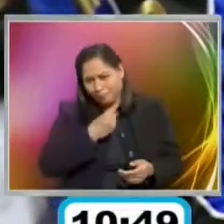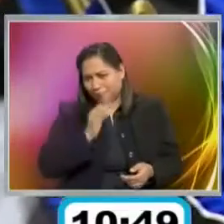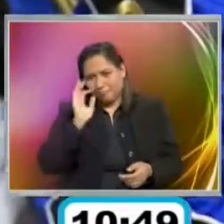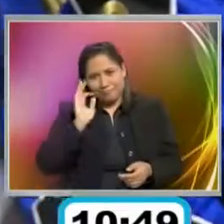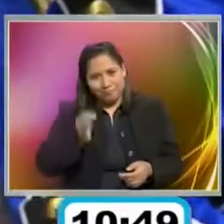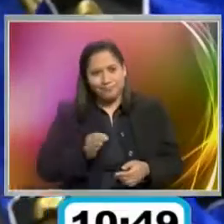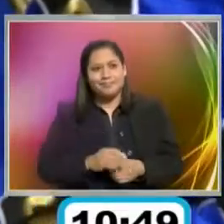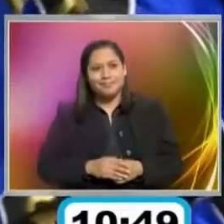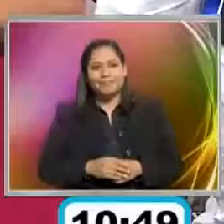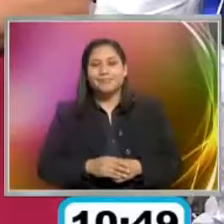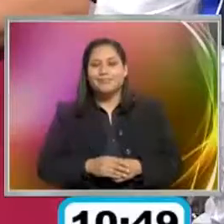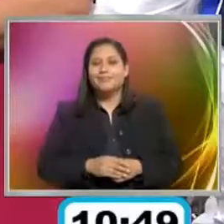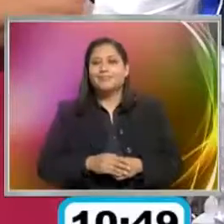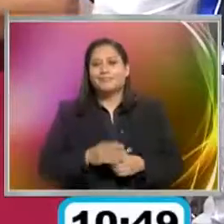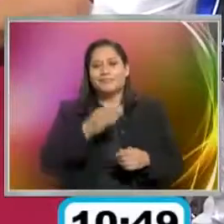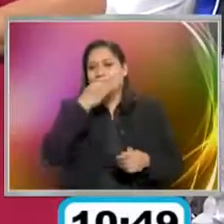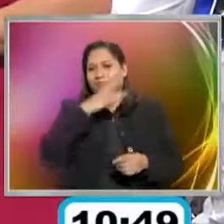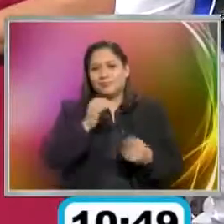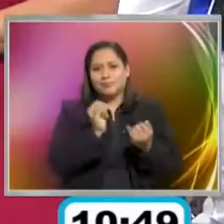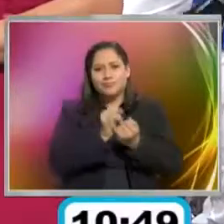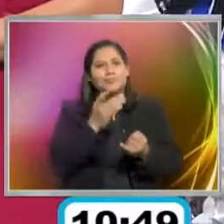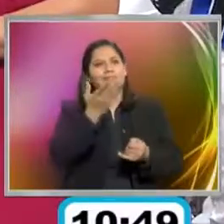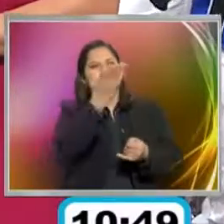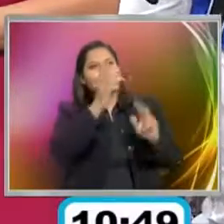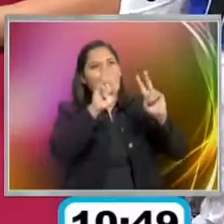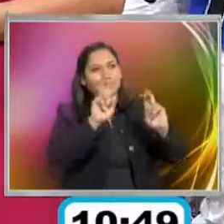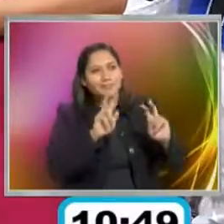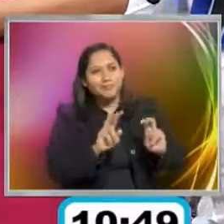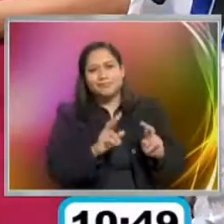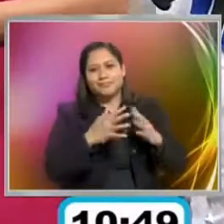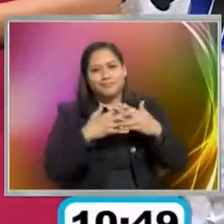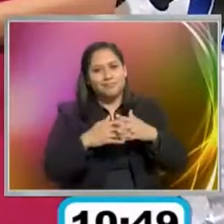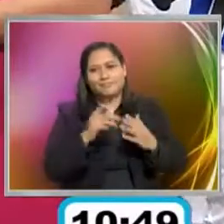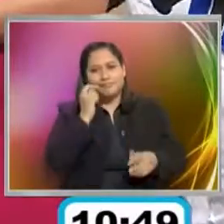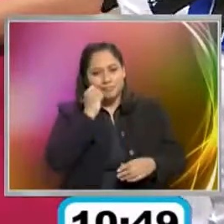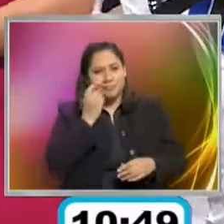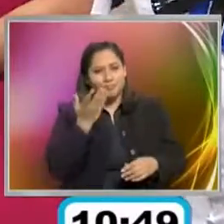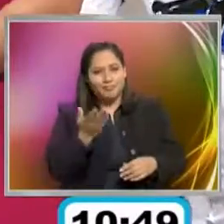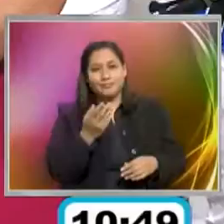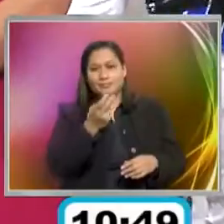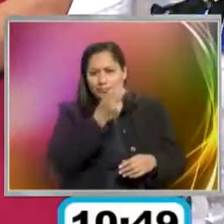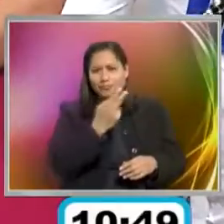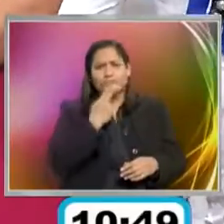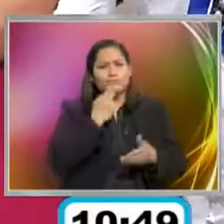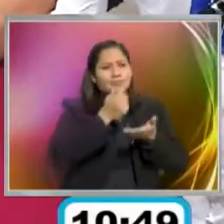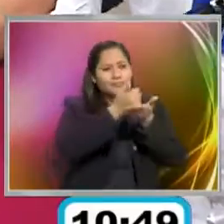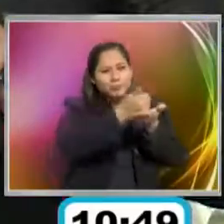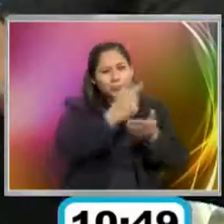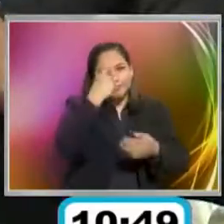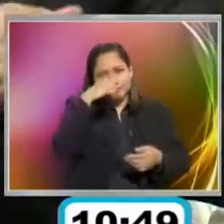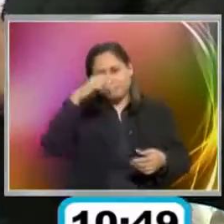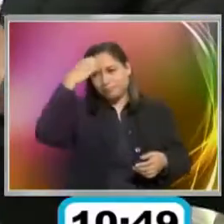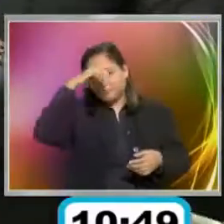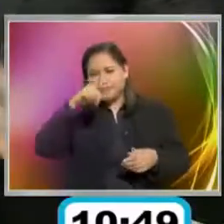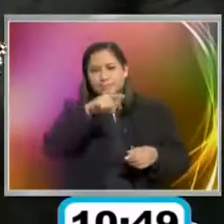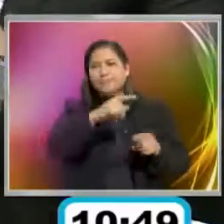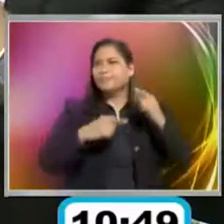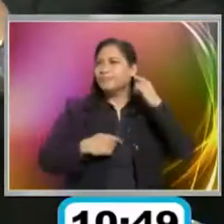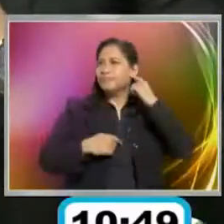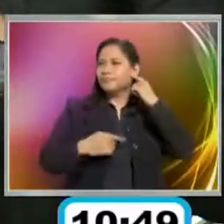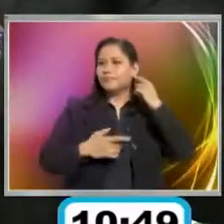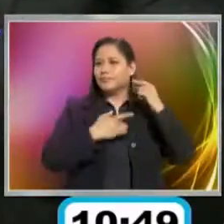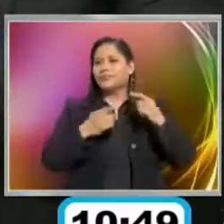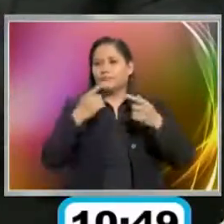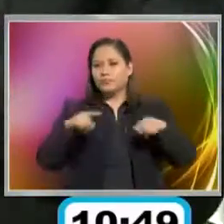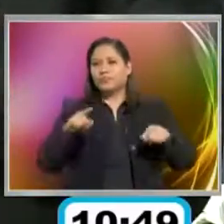De todo, hay que, como en las fiestas, ¿no? Que te piden de todo. y de todo. Sí. Bueno, eso también te sirve a ti para, pues, ya identificar por Agarrar dónde quieres diferentes ir,